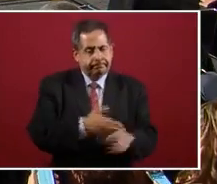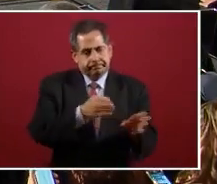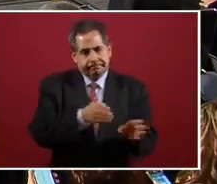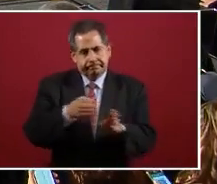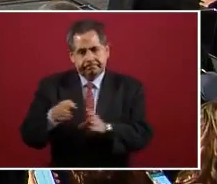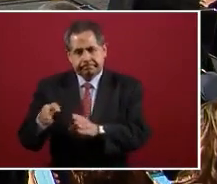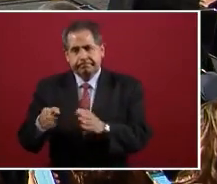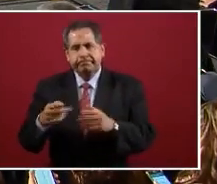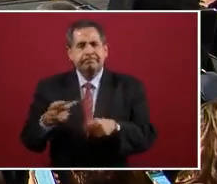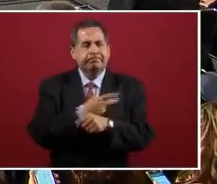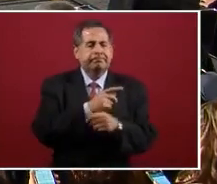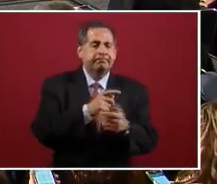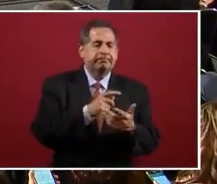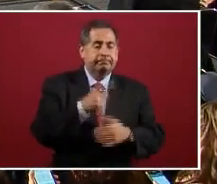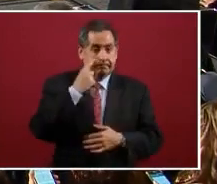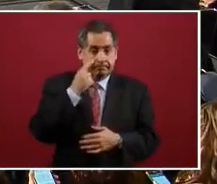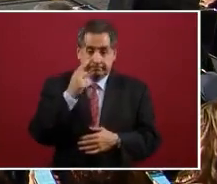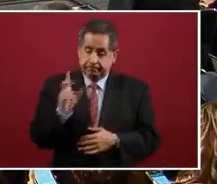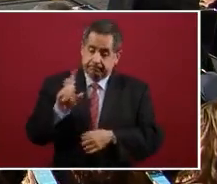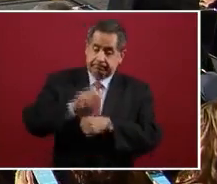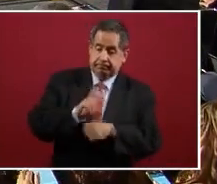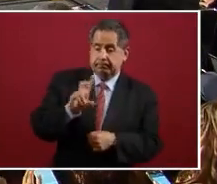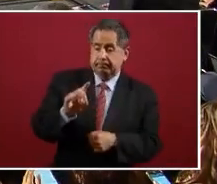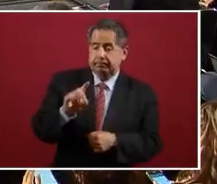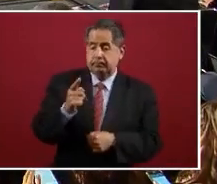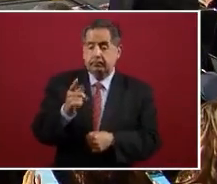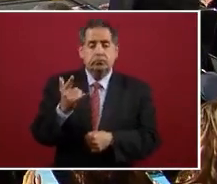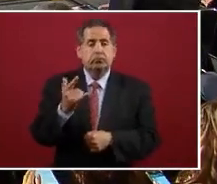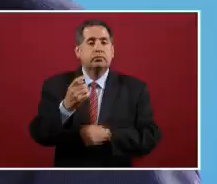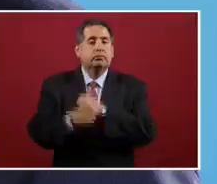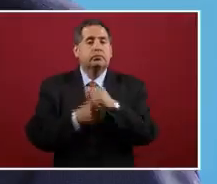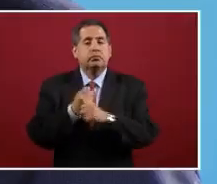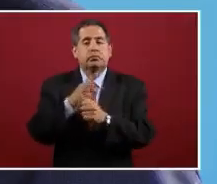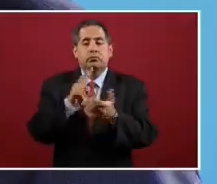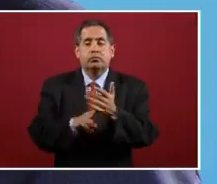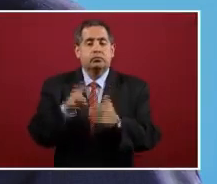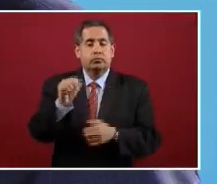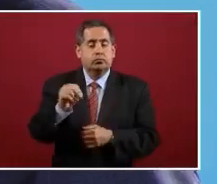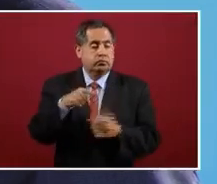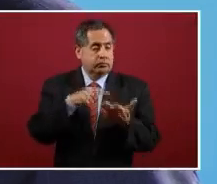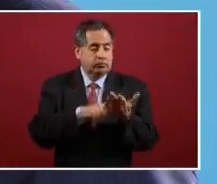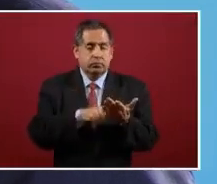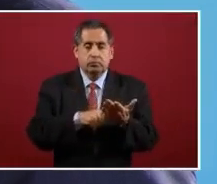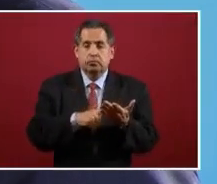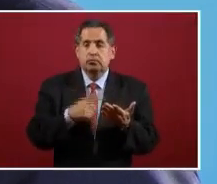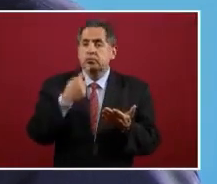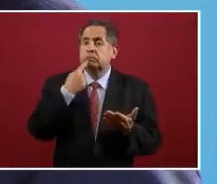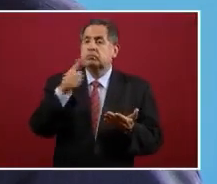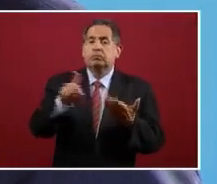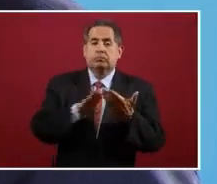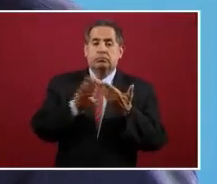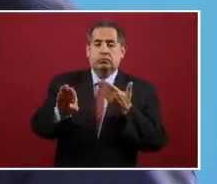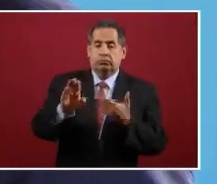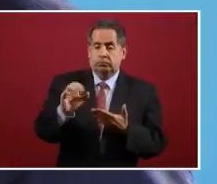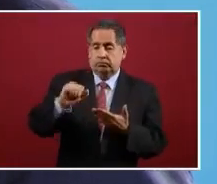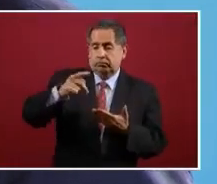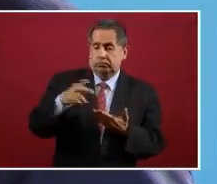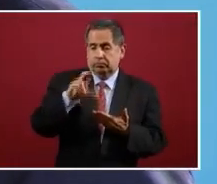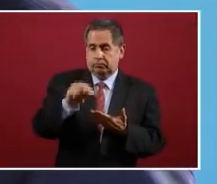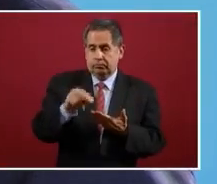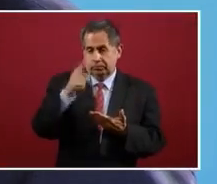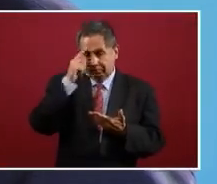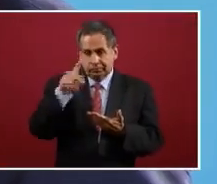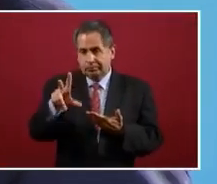escrito de amparo el 31 de julio 2009 se presentó un amparo en contra del aseguramiento o vigo confisca